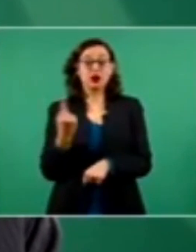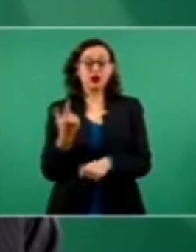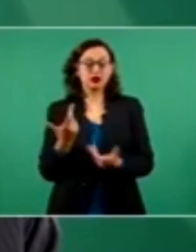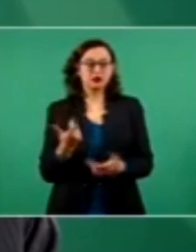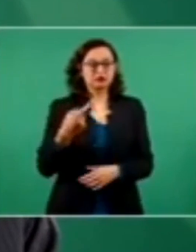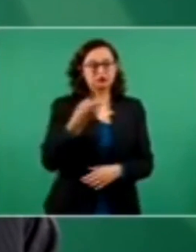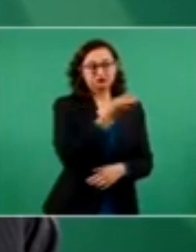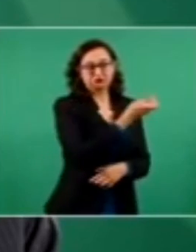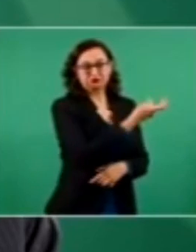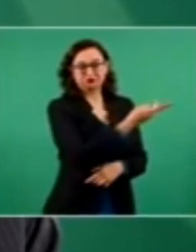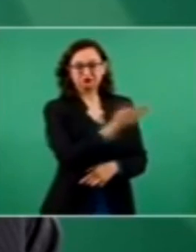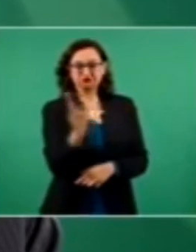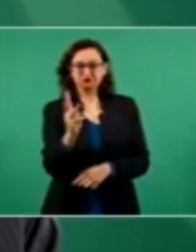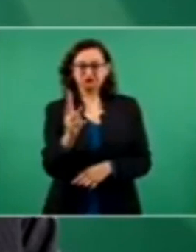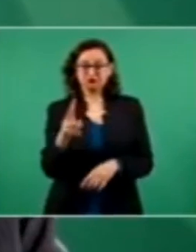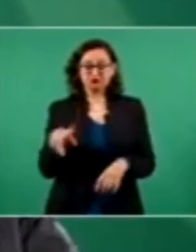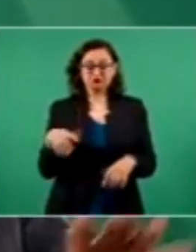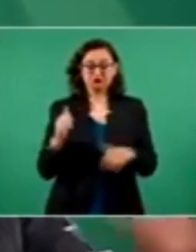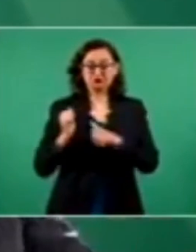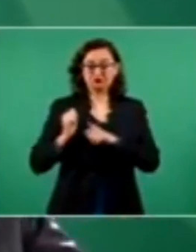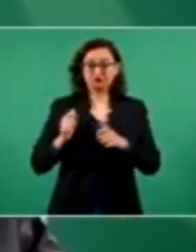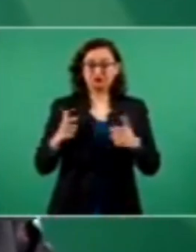estamos de pie y listos para el debate la verdad